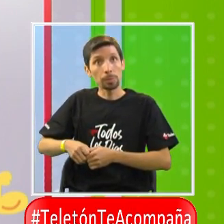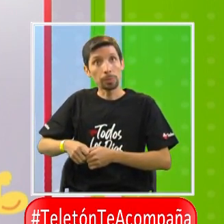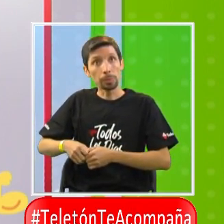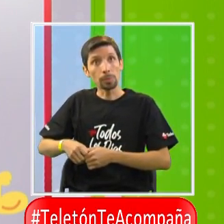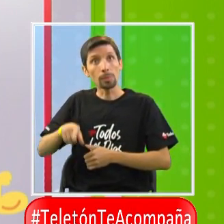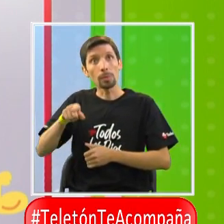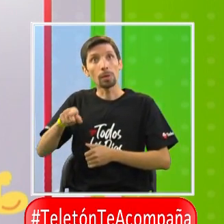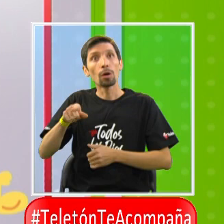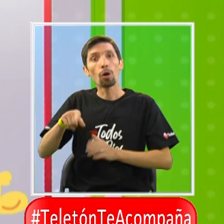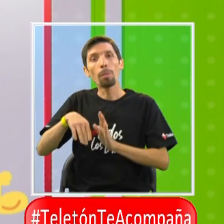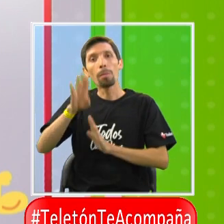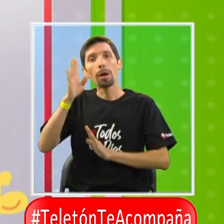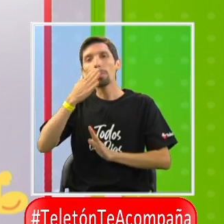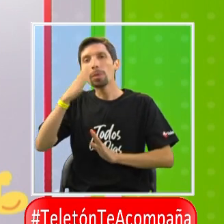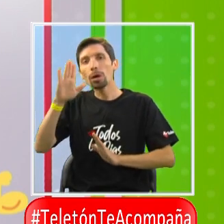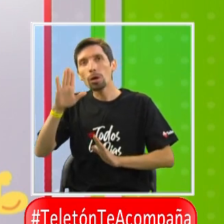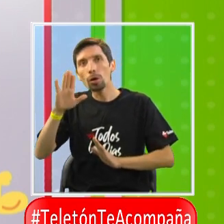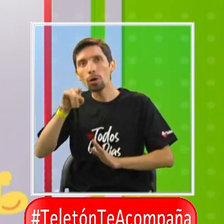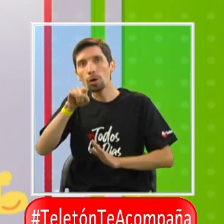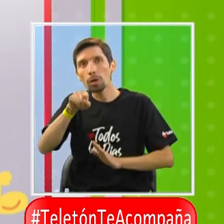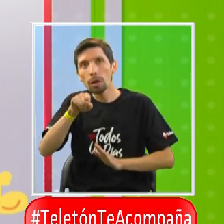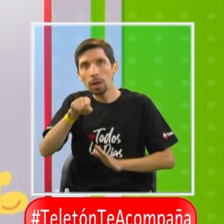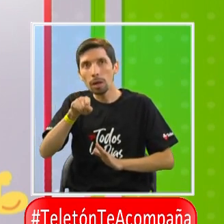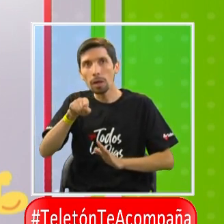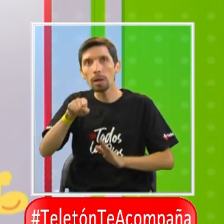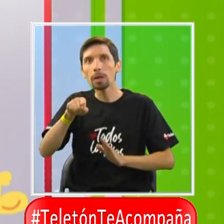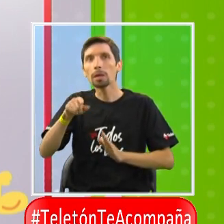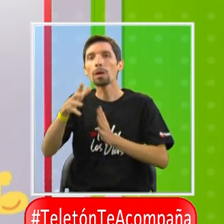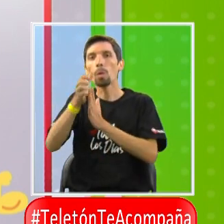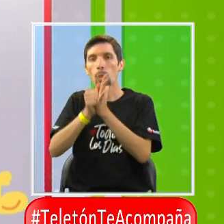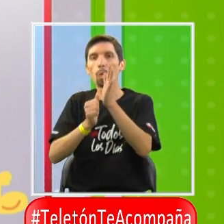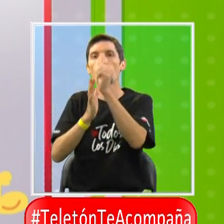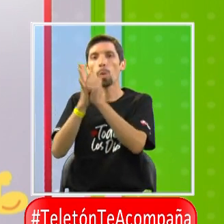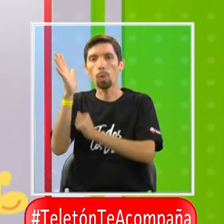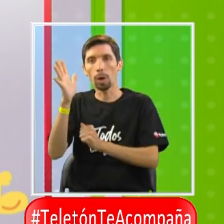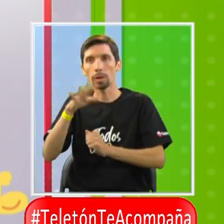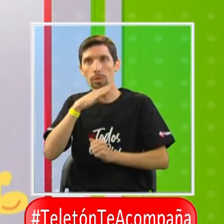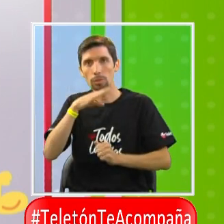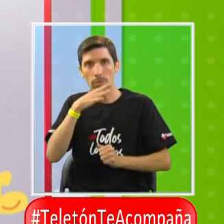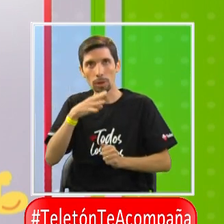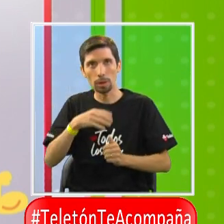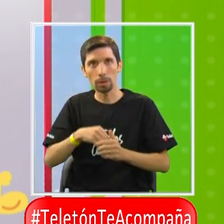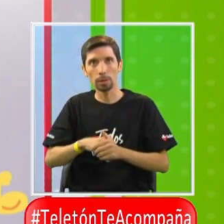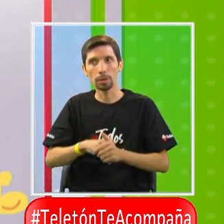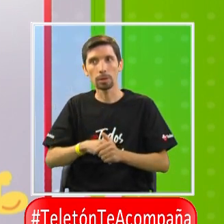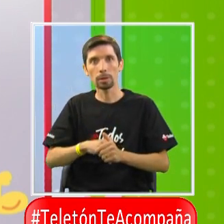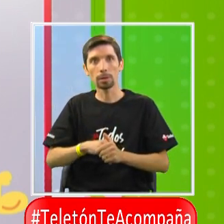regreso. O mejor aún, tengo telegram. Simplemente ocupar no guantes. Hasta ahora. Se escucha el audio.